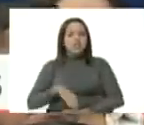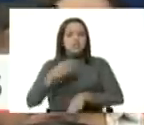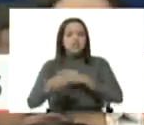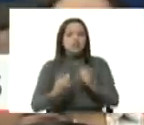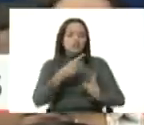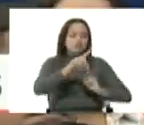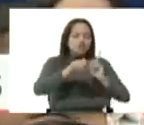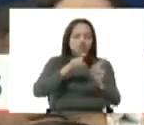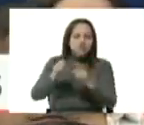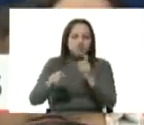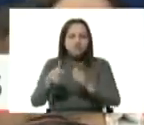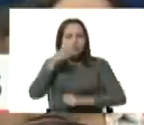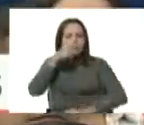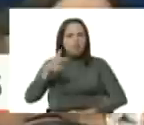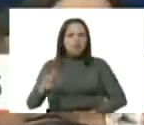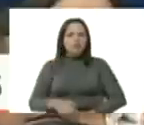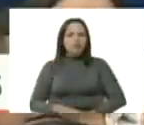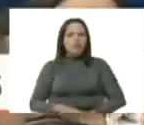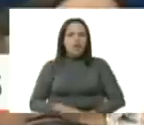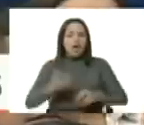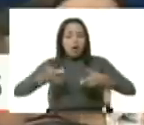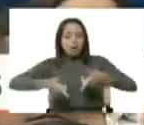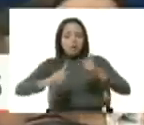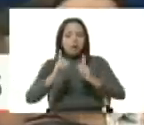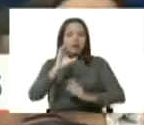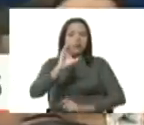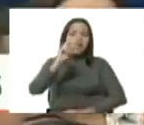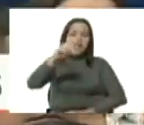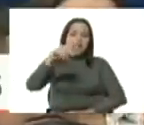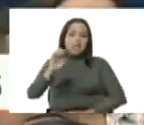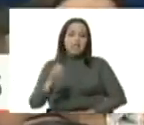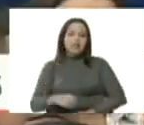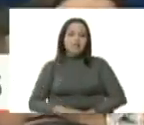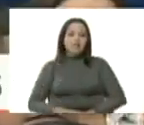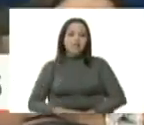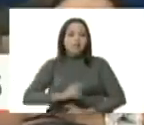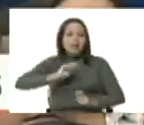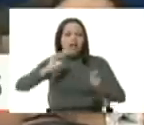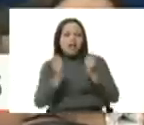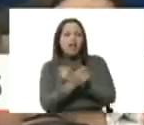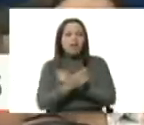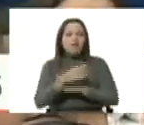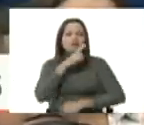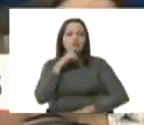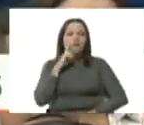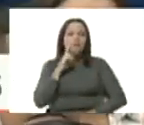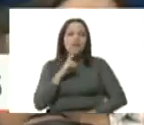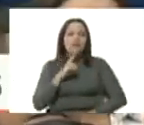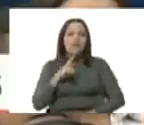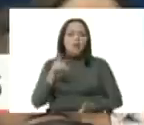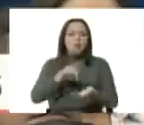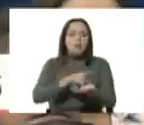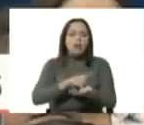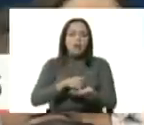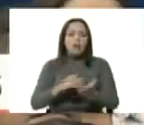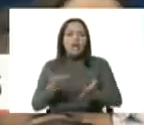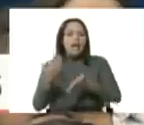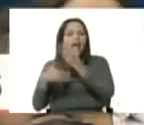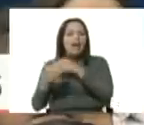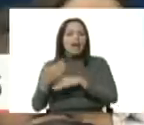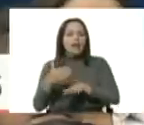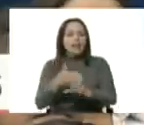consulta popular avalada por el Consejo Nacional Electoral para el cambio de nombre de la parroquia que se llamaba Juan de